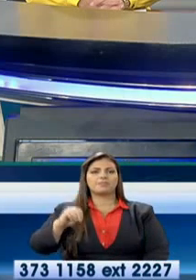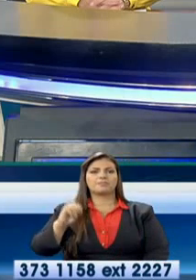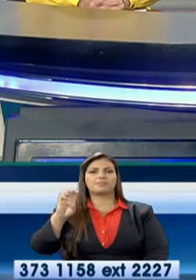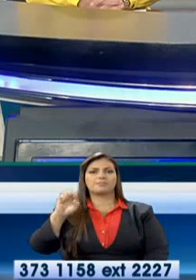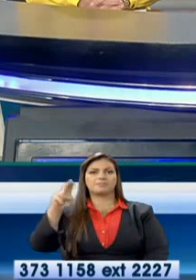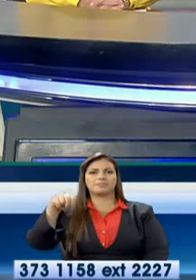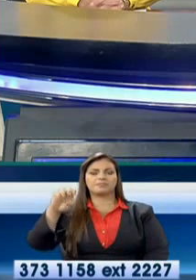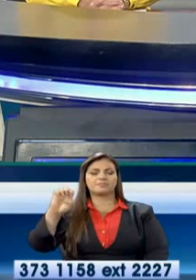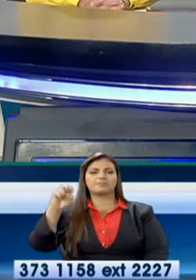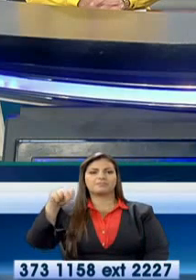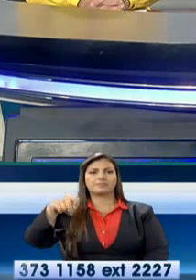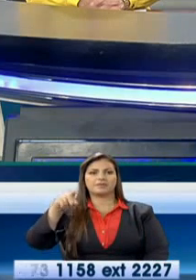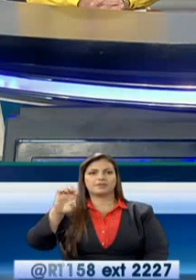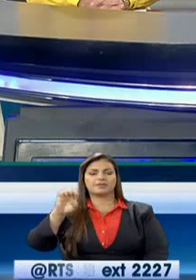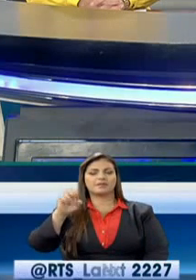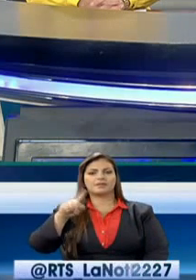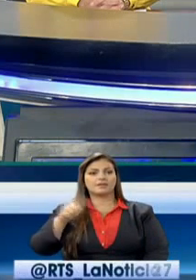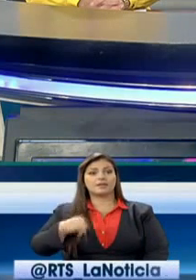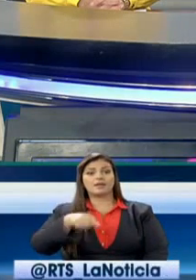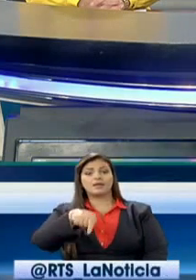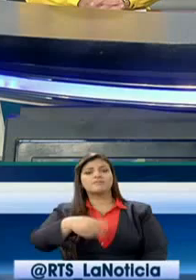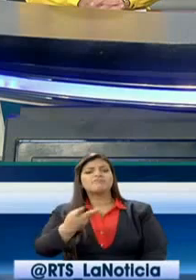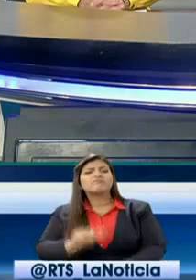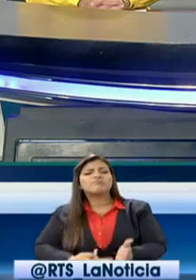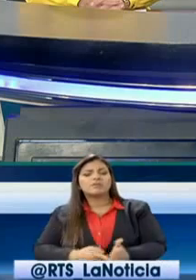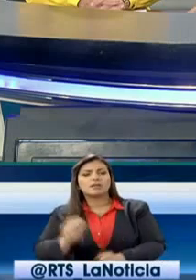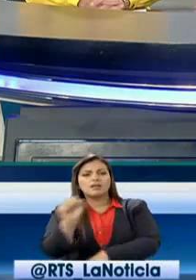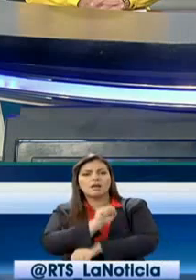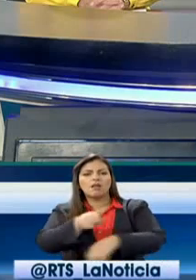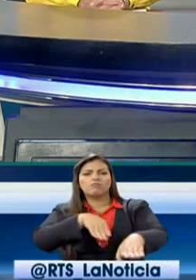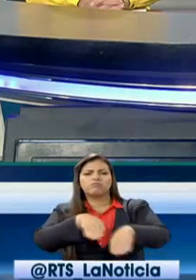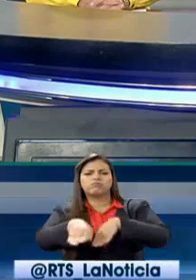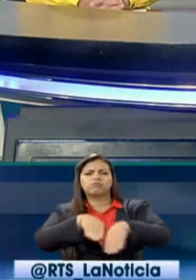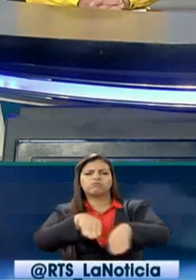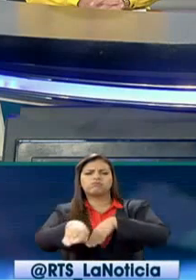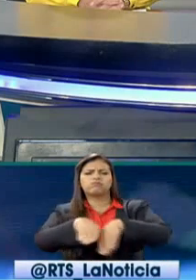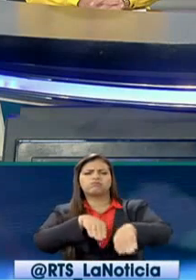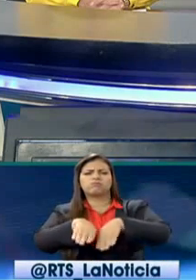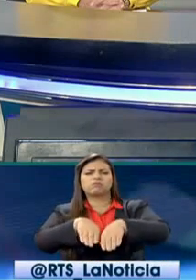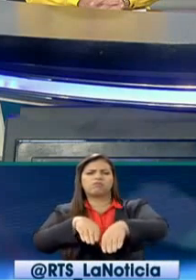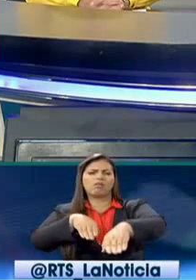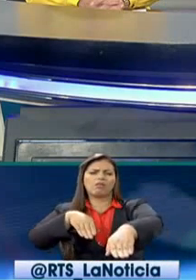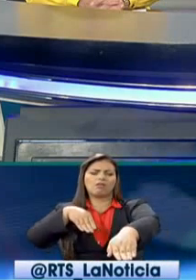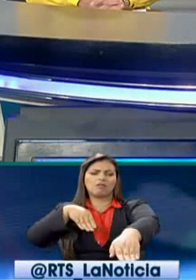se encuentra el paso peatonal desde donde estamos informando. Perfecto, Enrique.